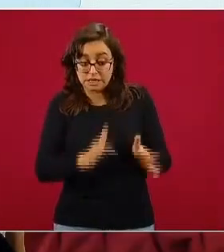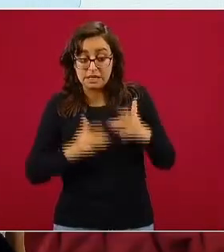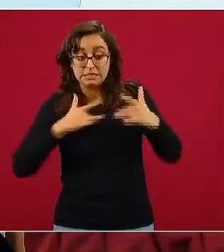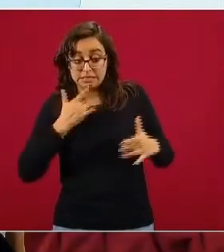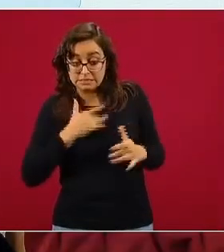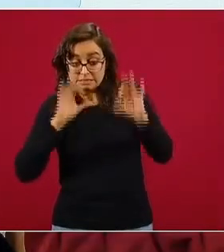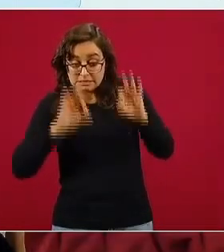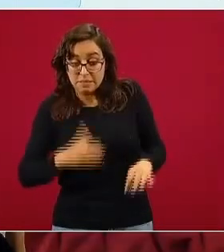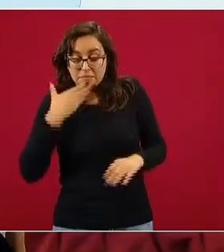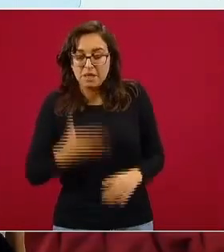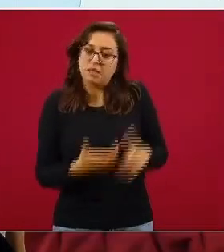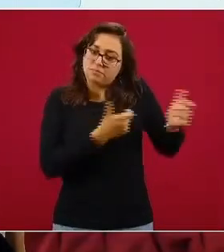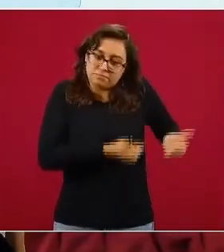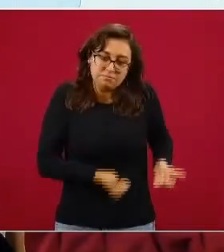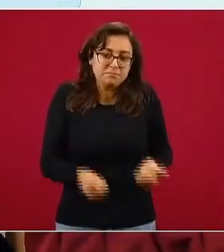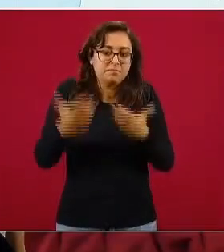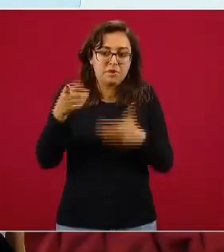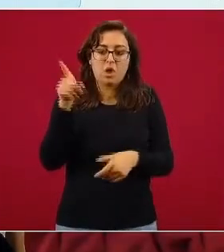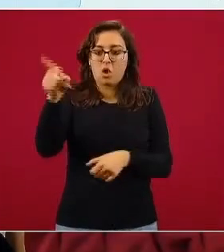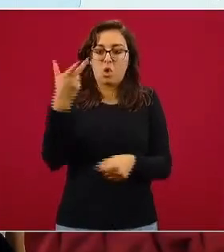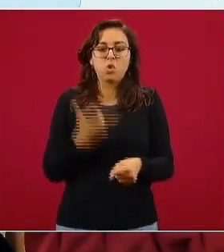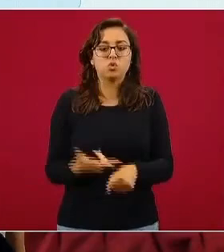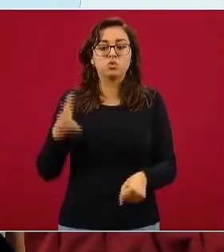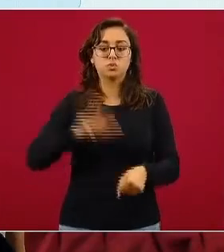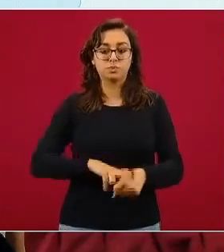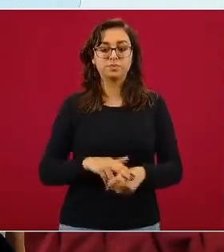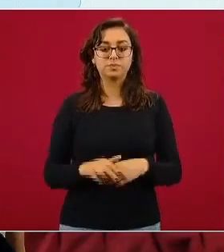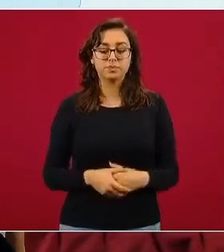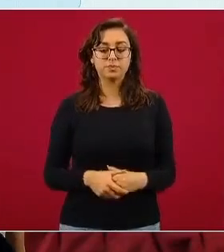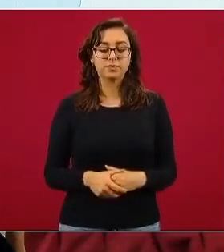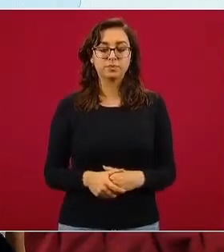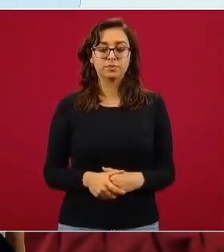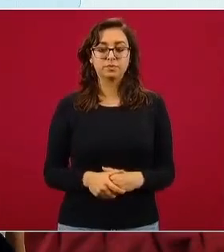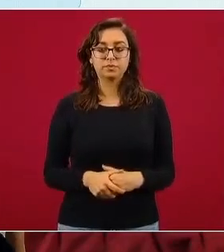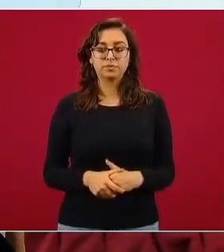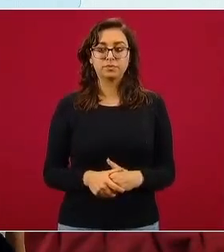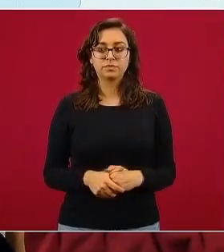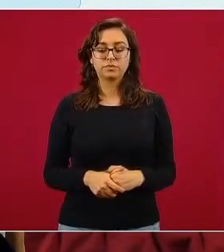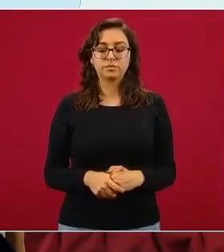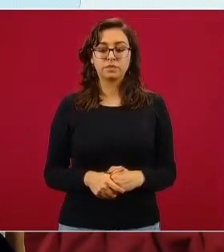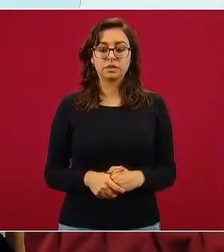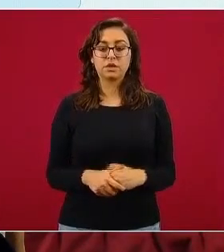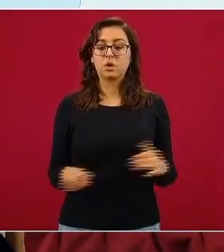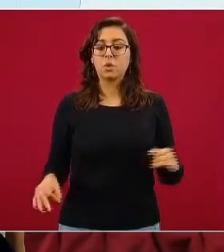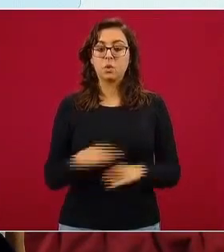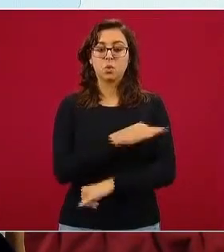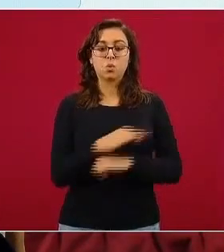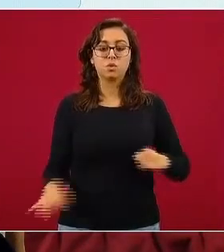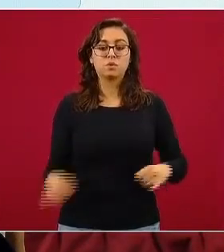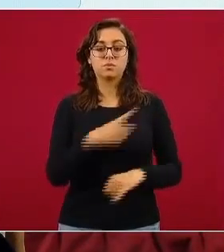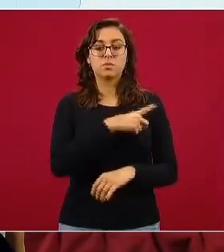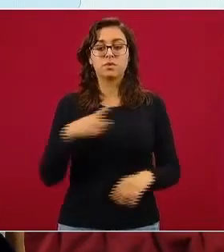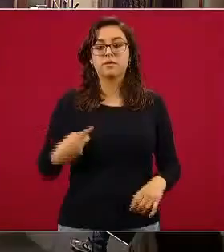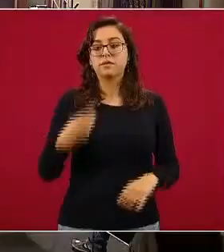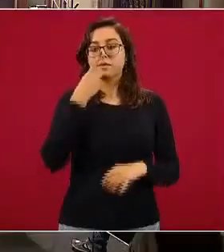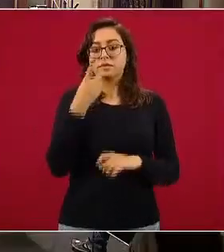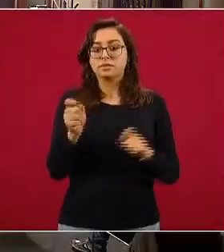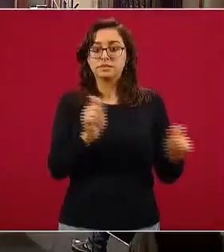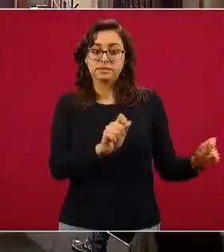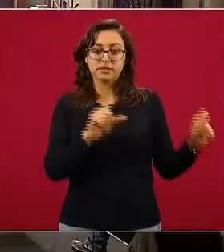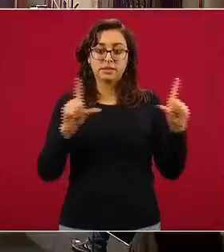la unidad que está seleccionada para atención de COVID. Entonces, nada más para terminar, la siguiente, por